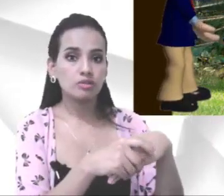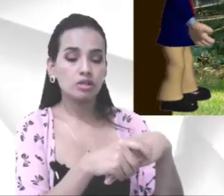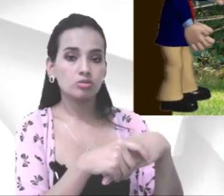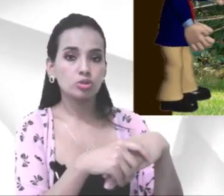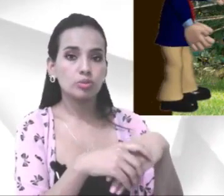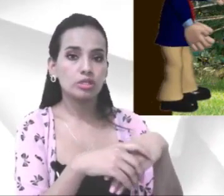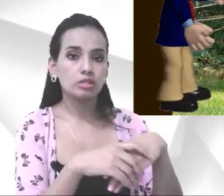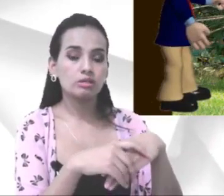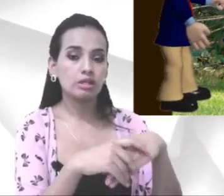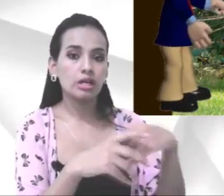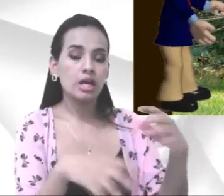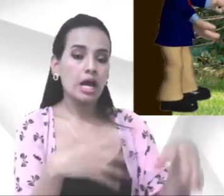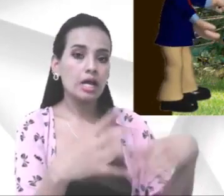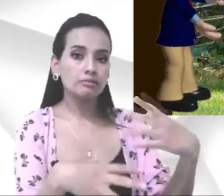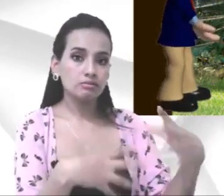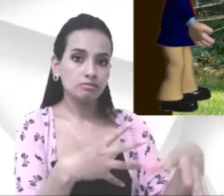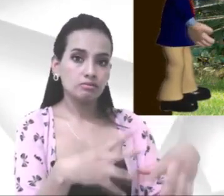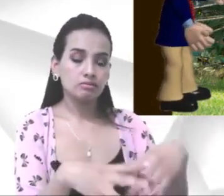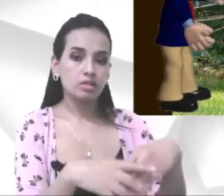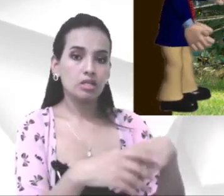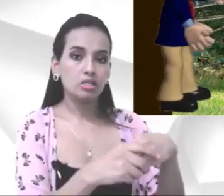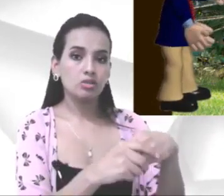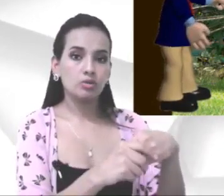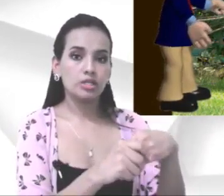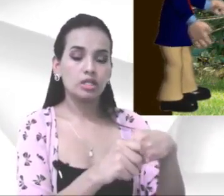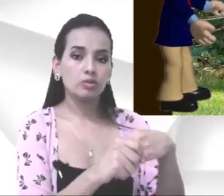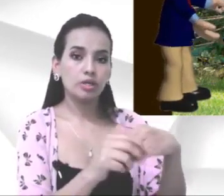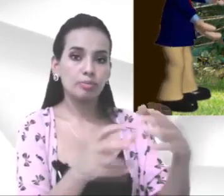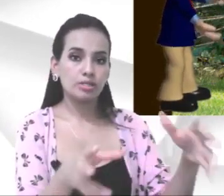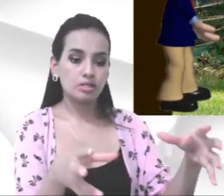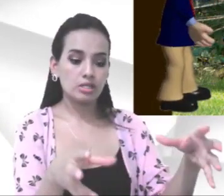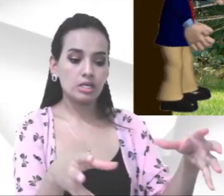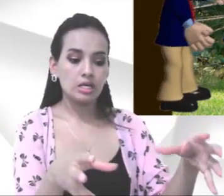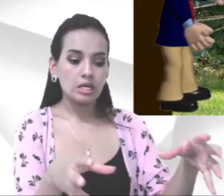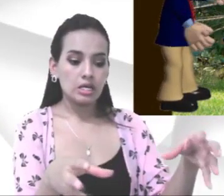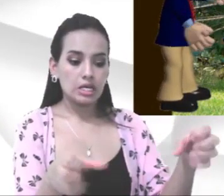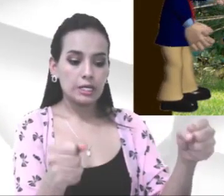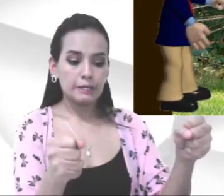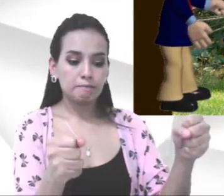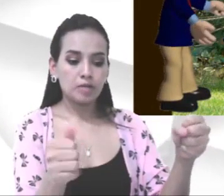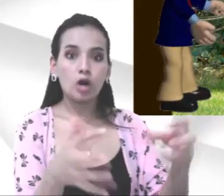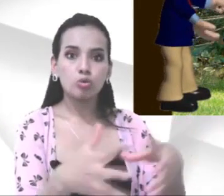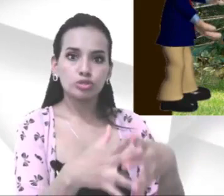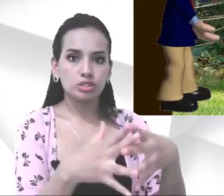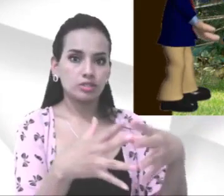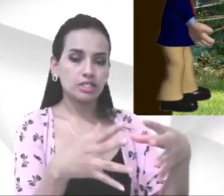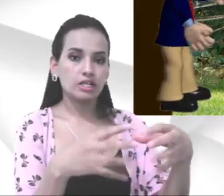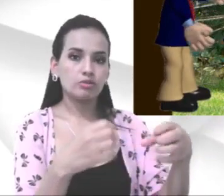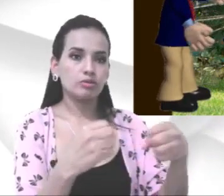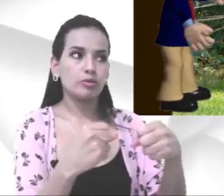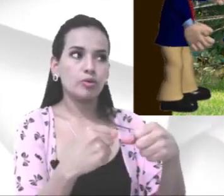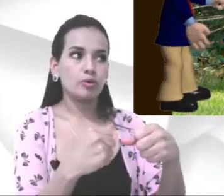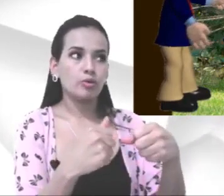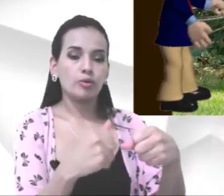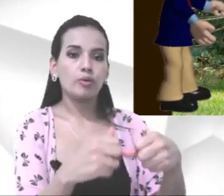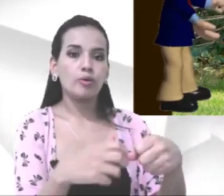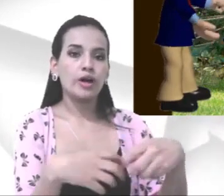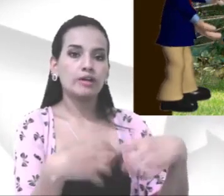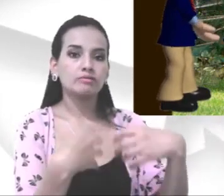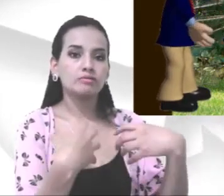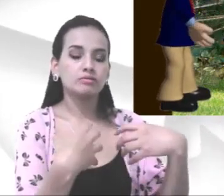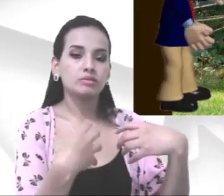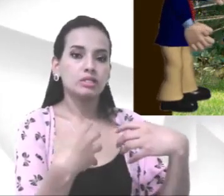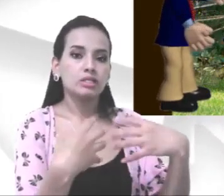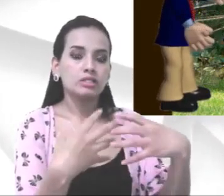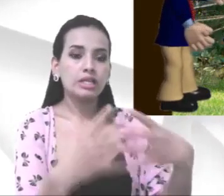vivos que habitan en nuestro planeta tierra tenido verdad una especie de ajuste verdad o